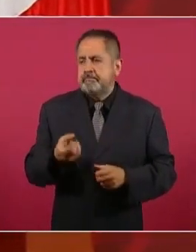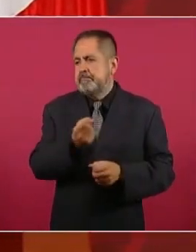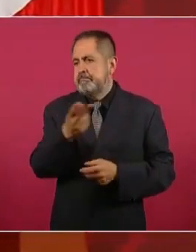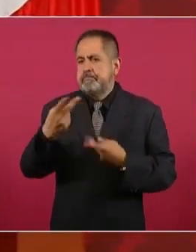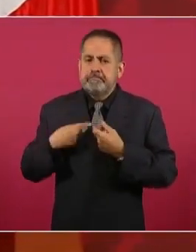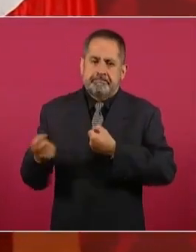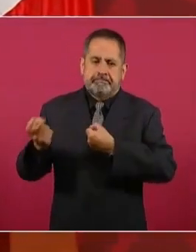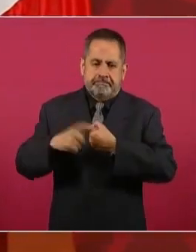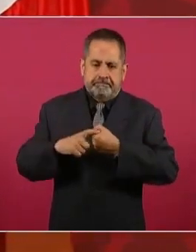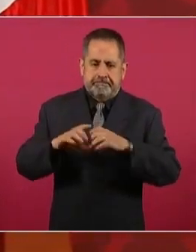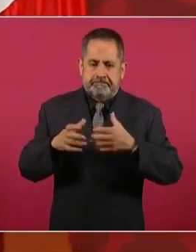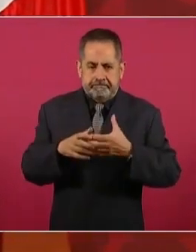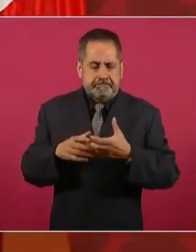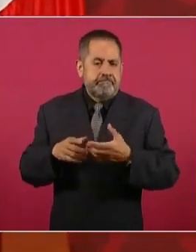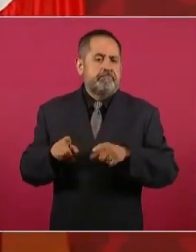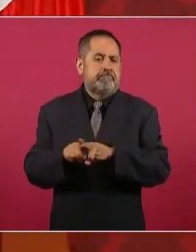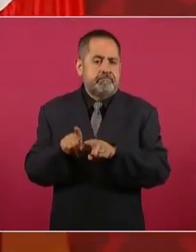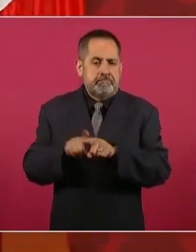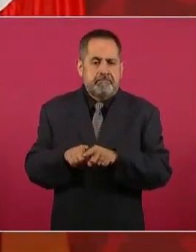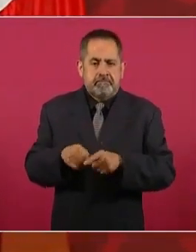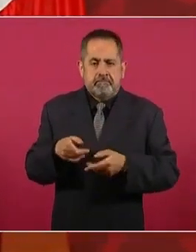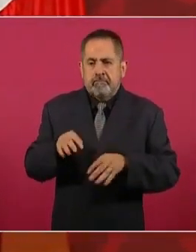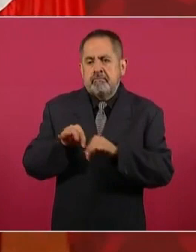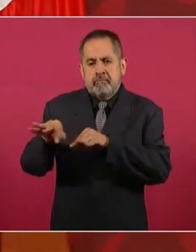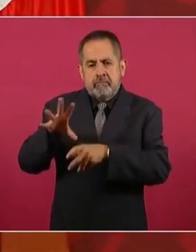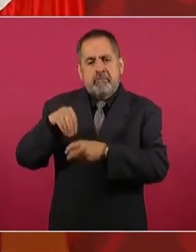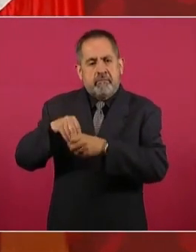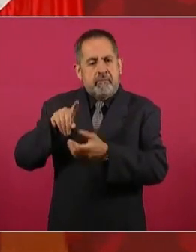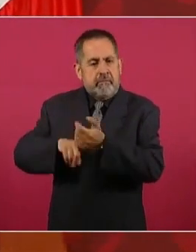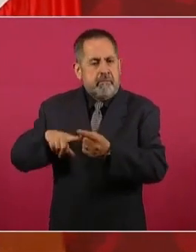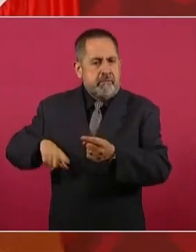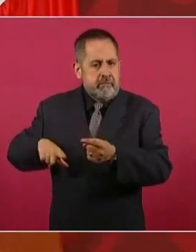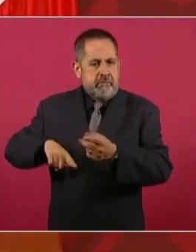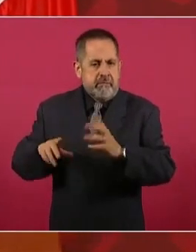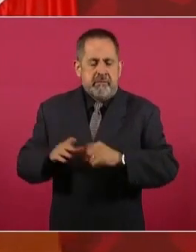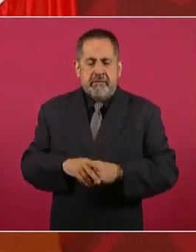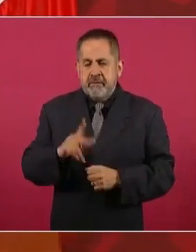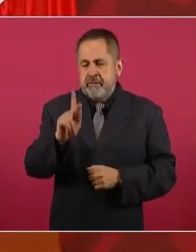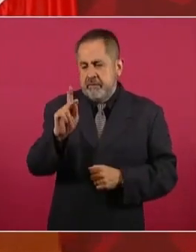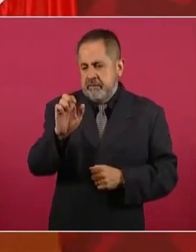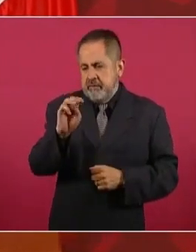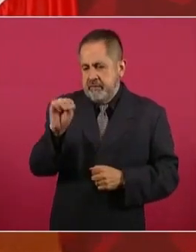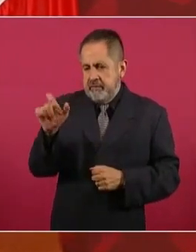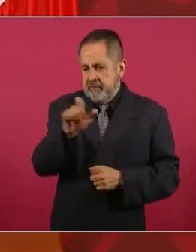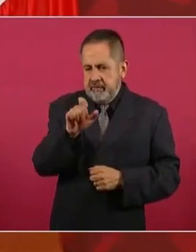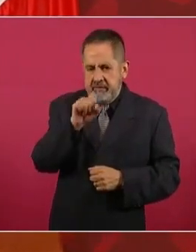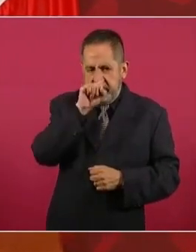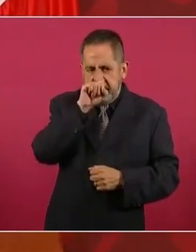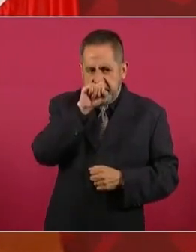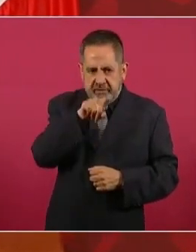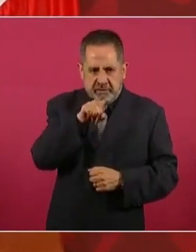derechohabientes, los trabajadores al servicio del Estado. Pemex,